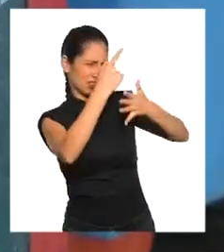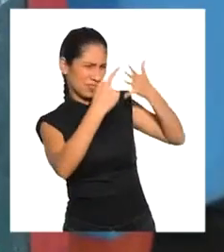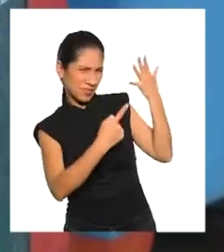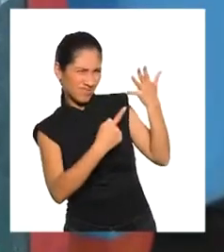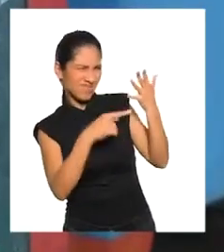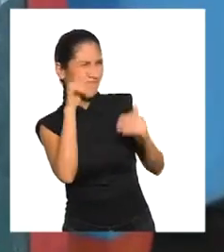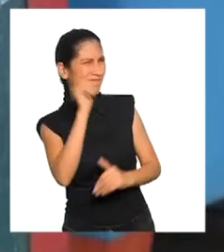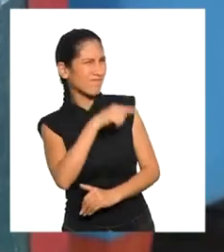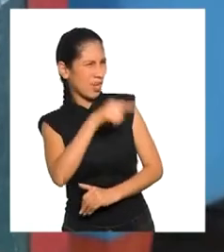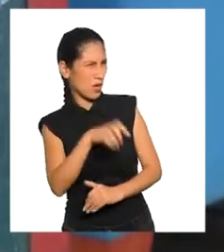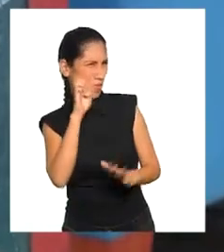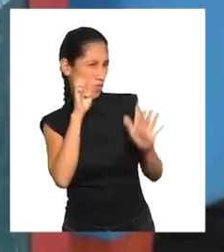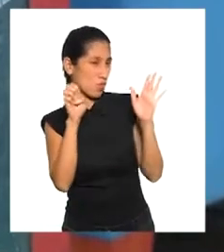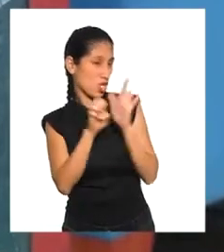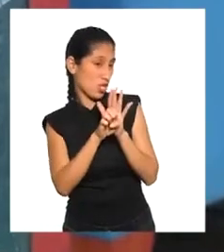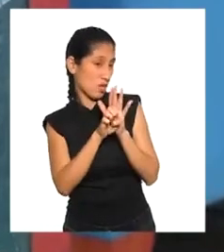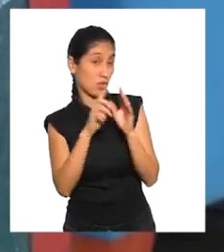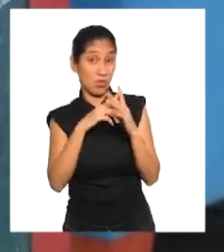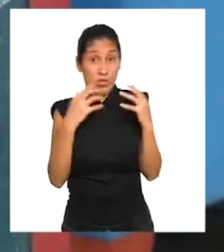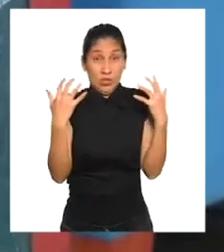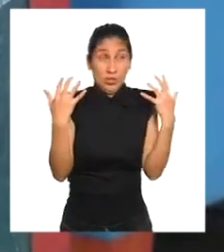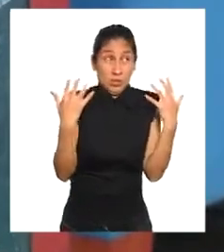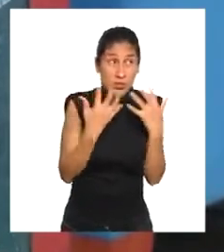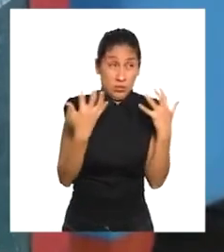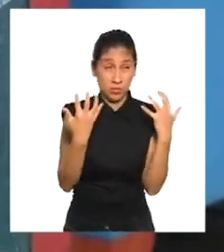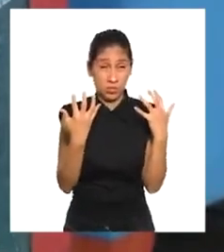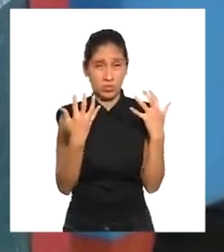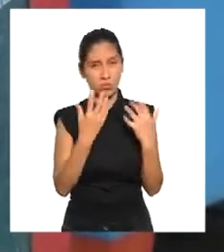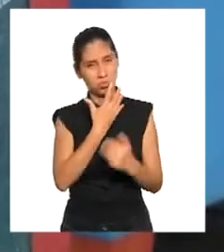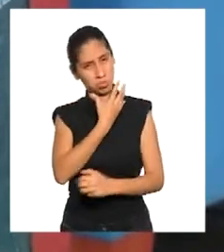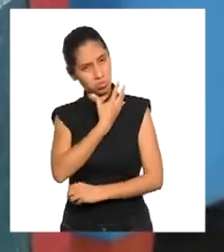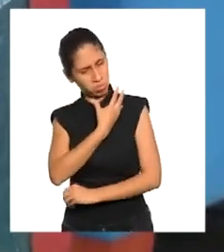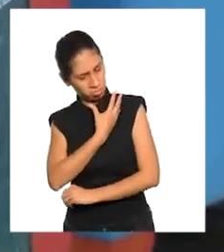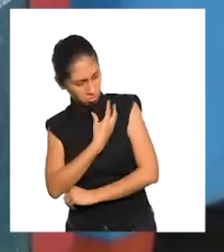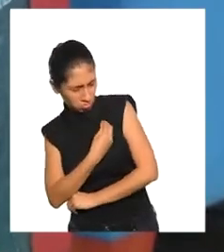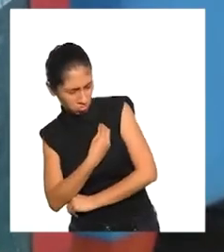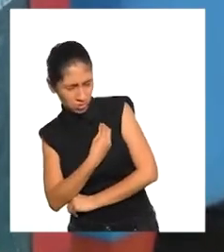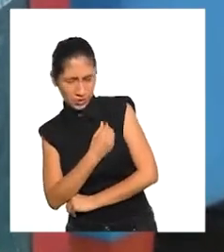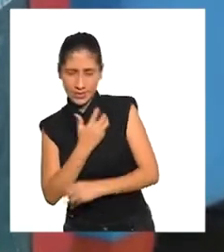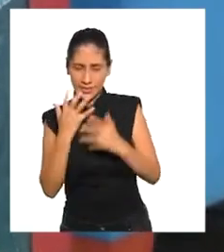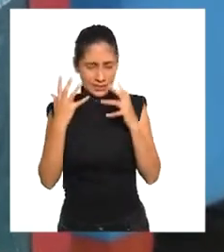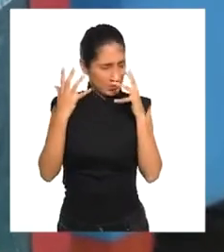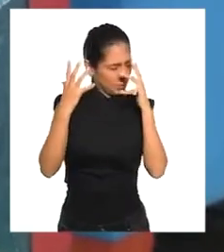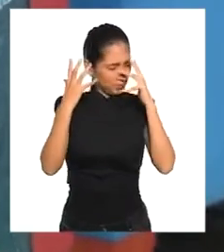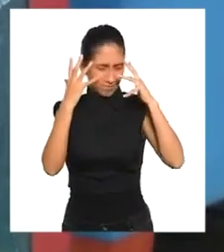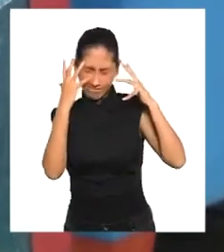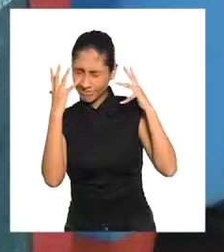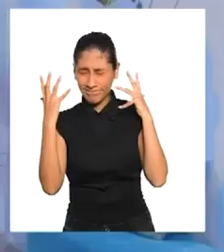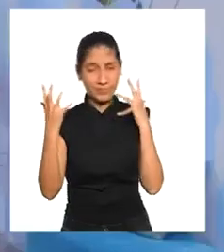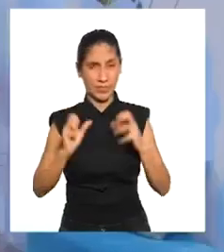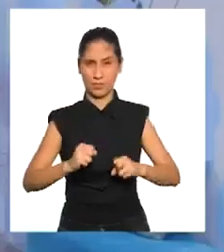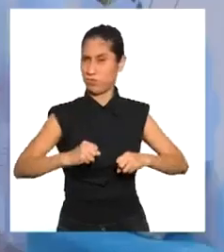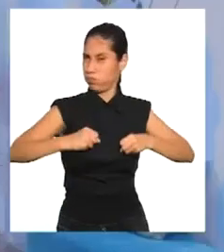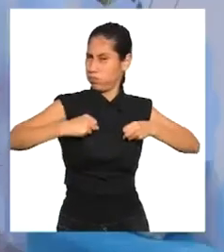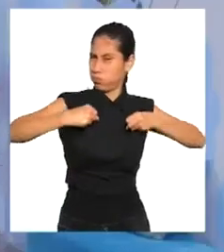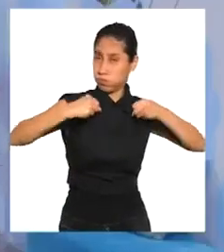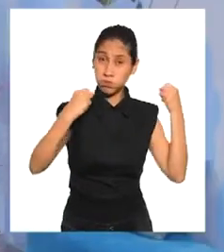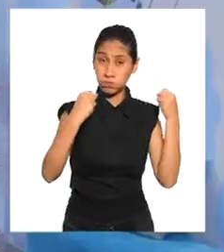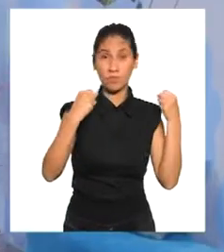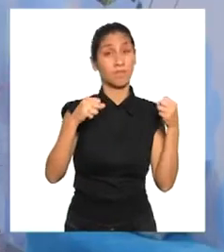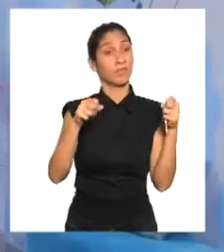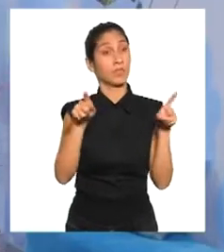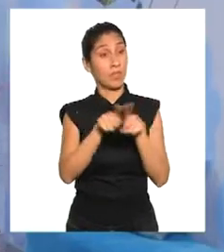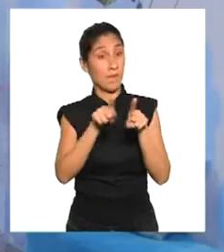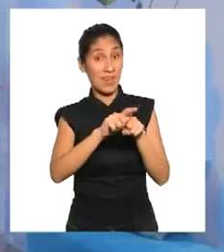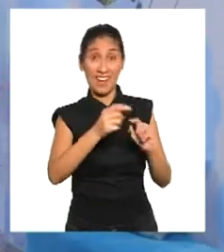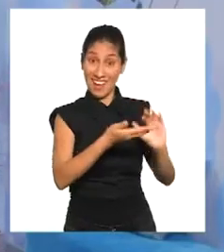Por ejemplo, está el miedo, la tristeza, la ansiedad, la ira. Y por